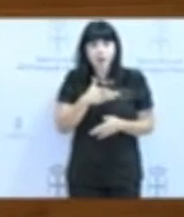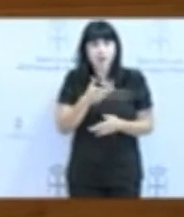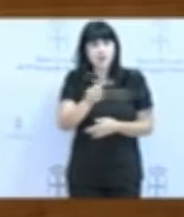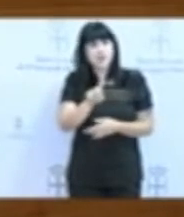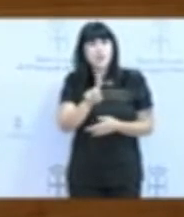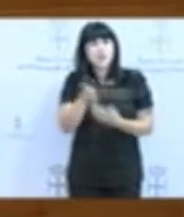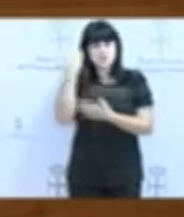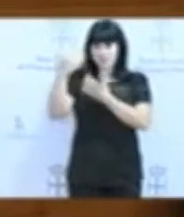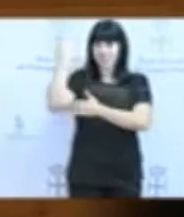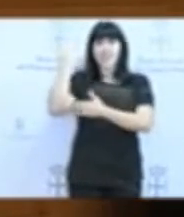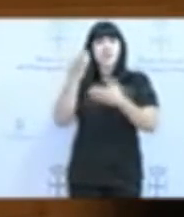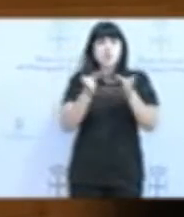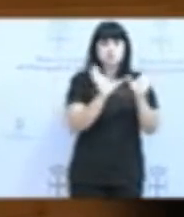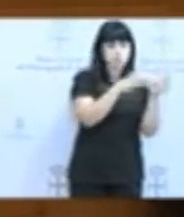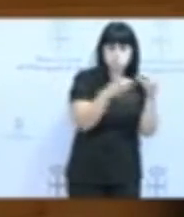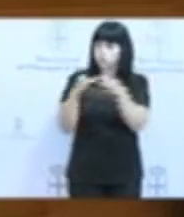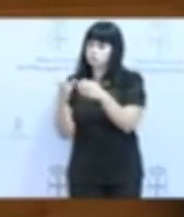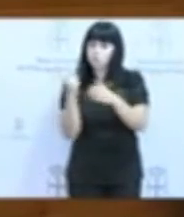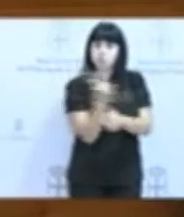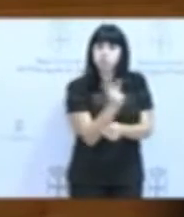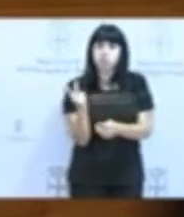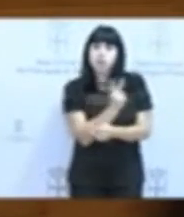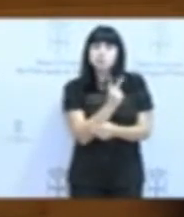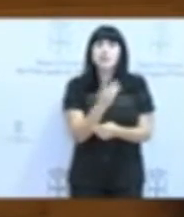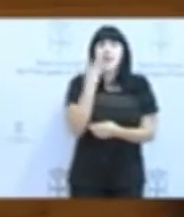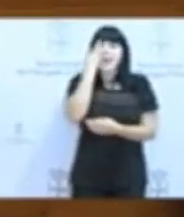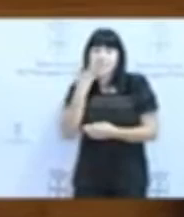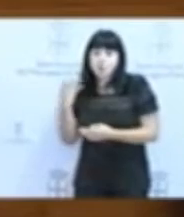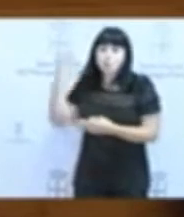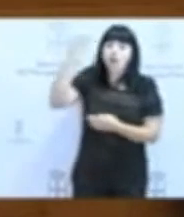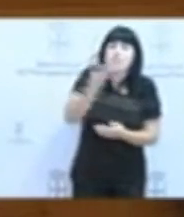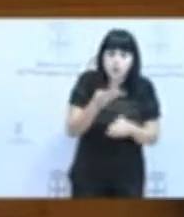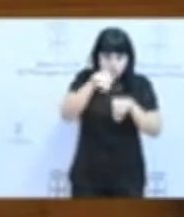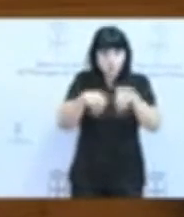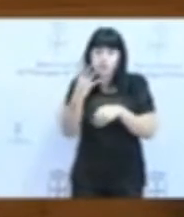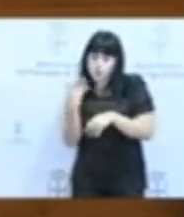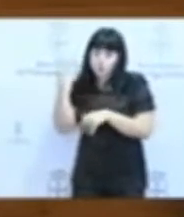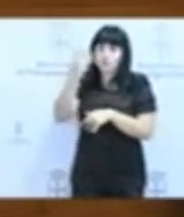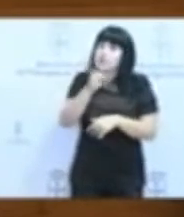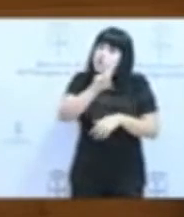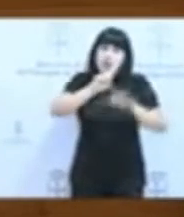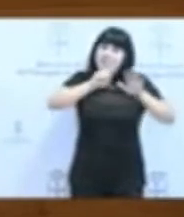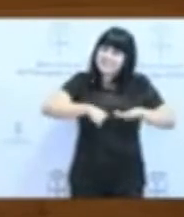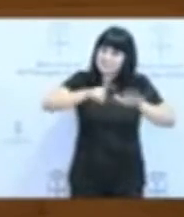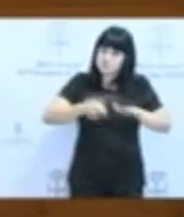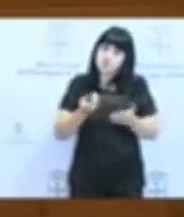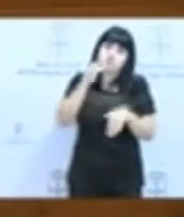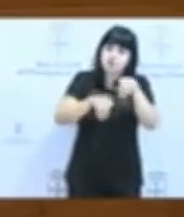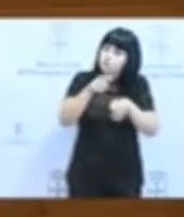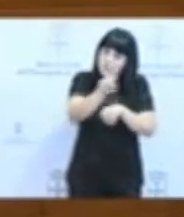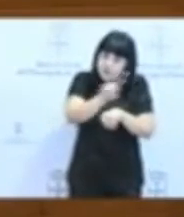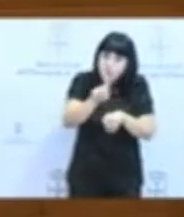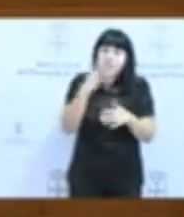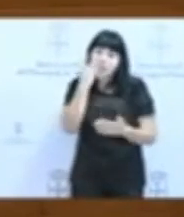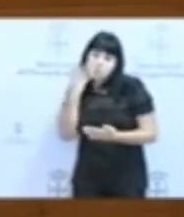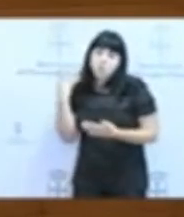bipartidismo, ¿no? Se votaba cada 4 años, no cada 6 meses, y entonces daba tiempo casi, aunque fuesen 4 largos años, a recuperar